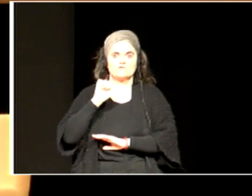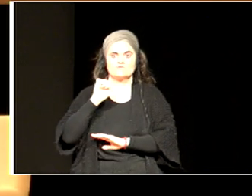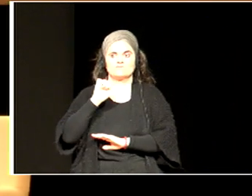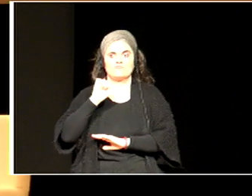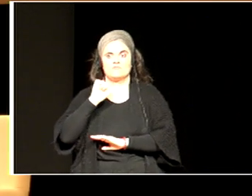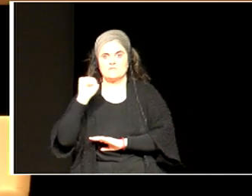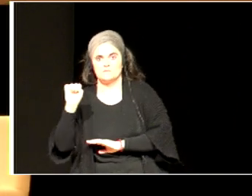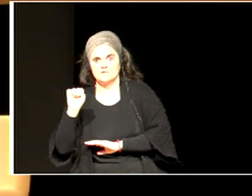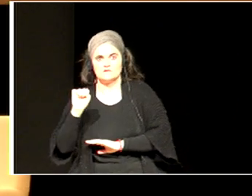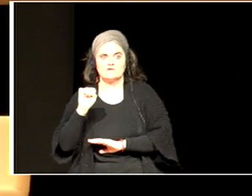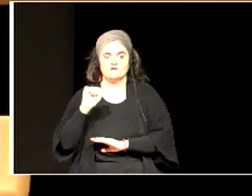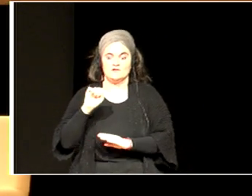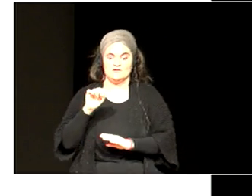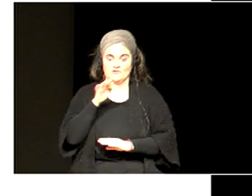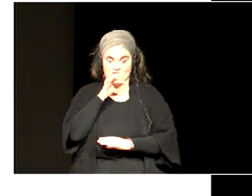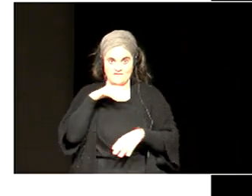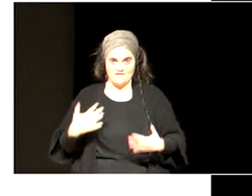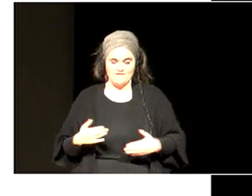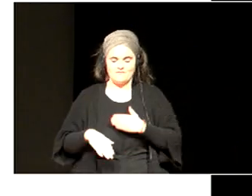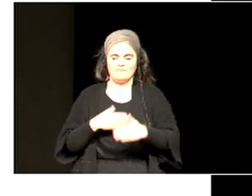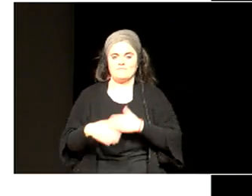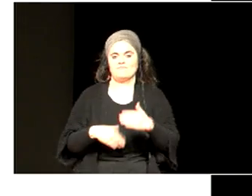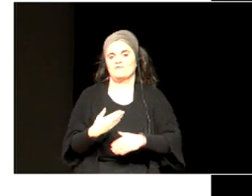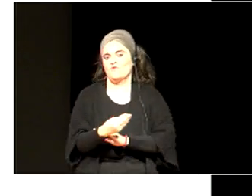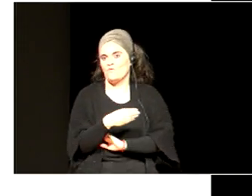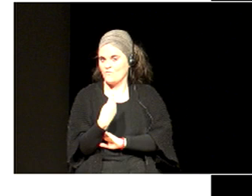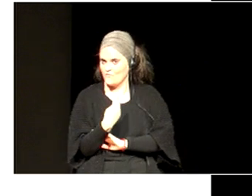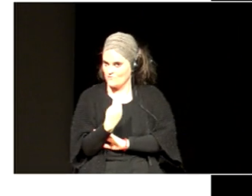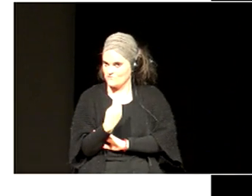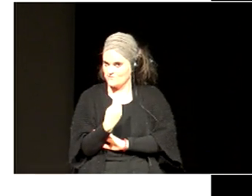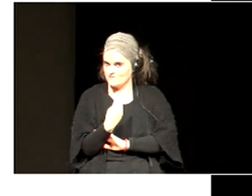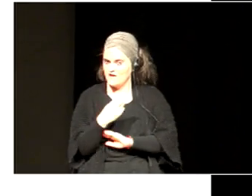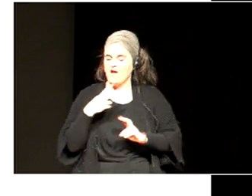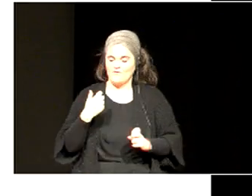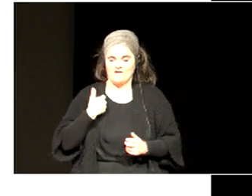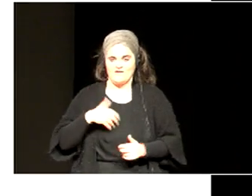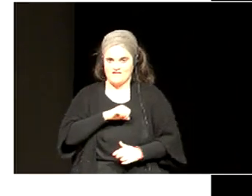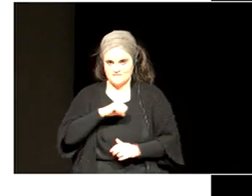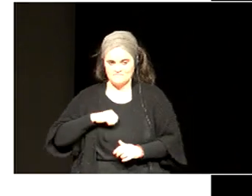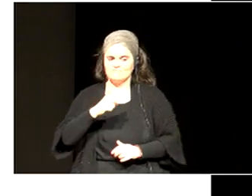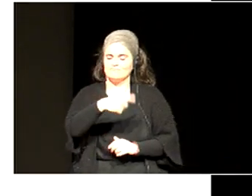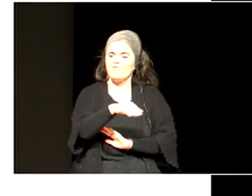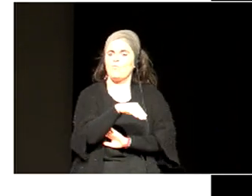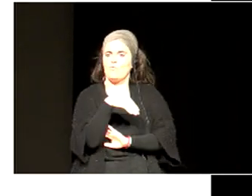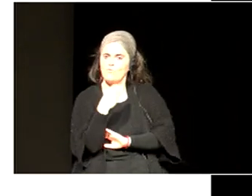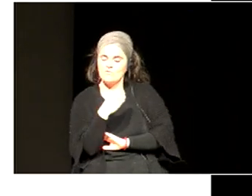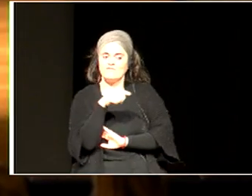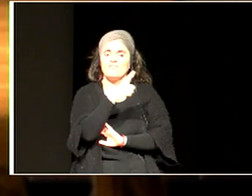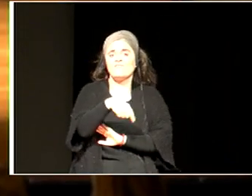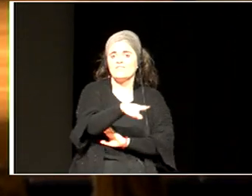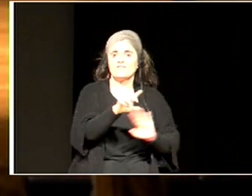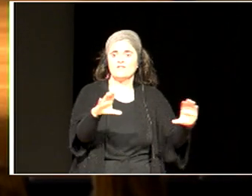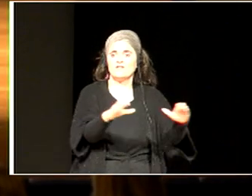que nos siguen cuidando incluso cuando ya somos personas independientes todas esas mujeres